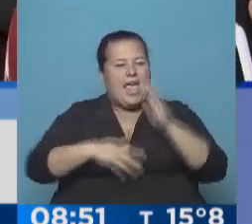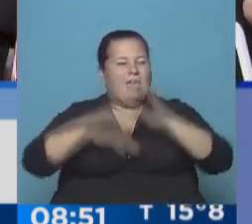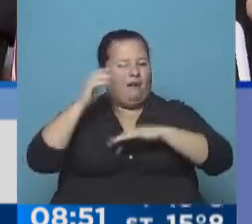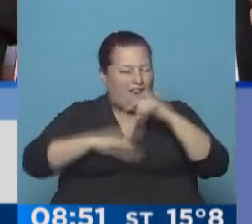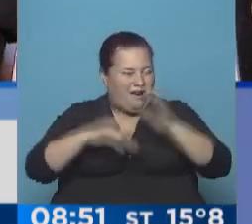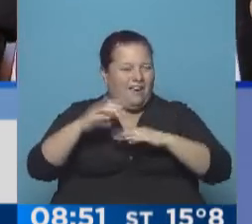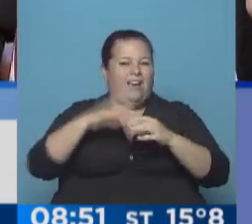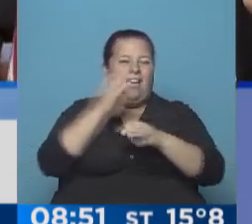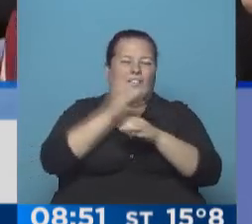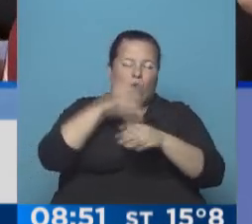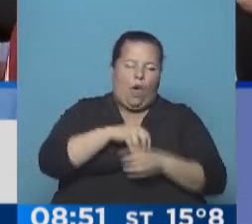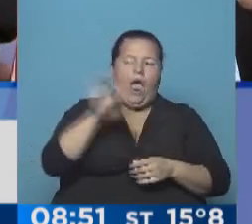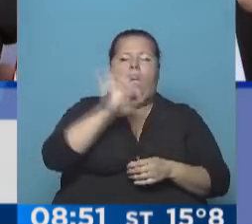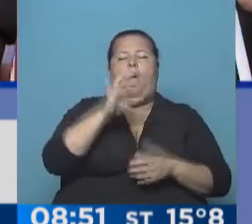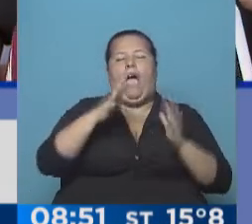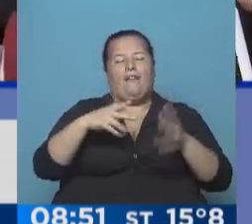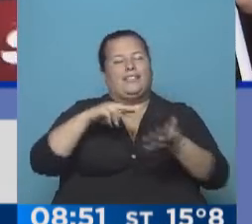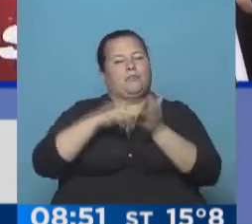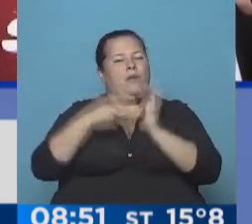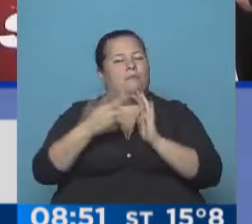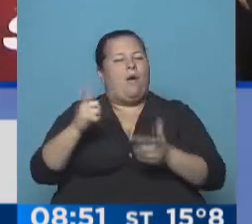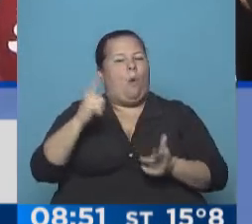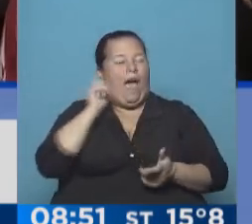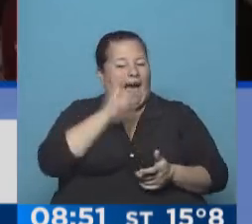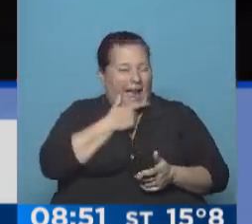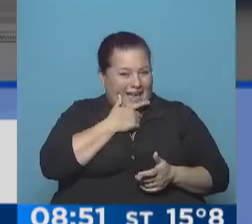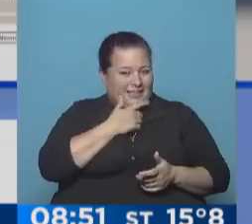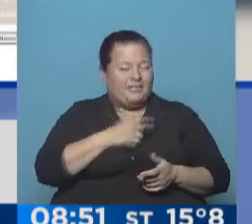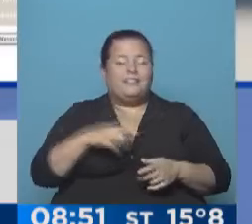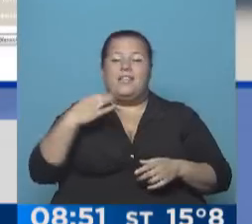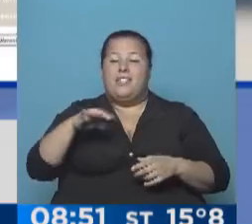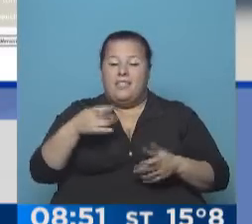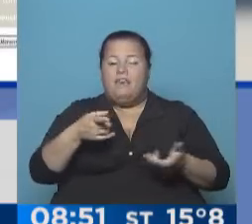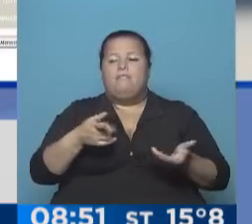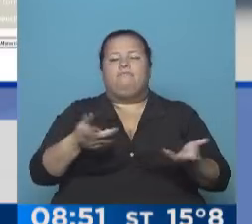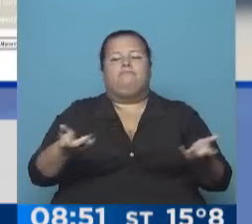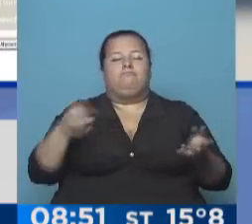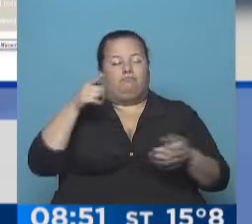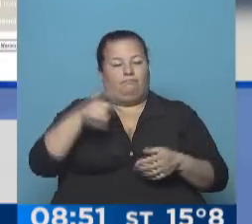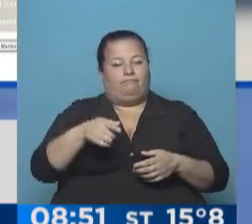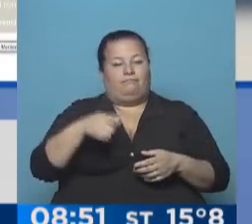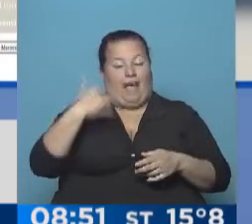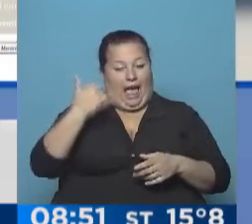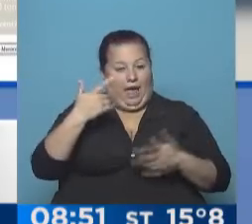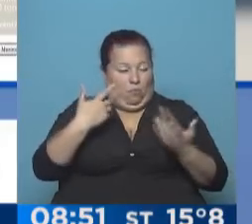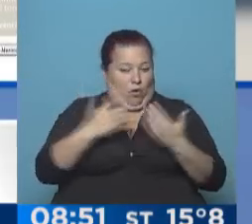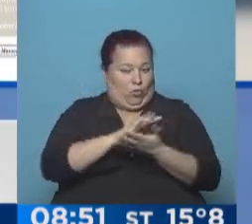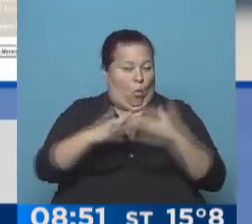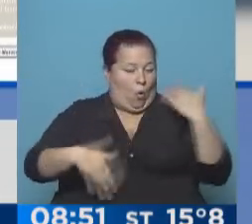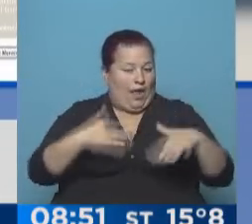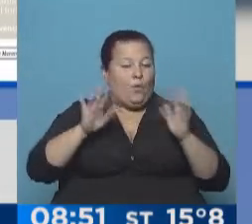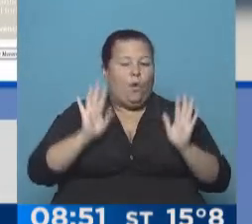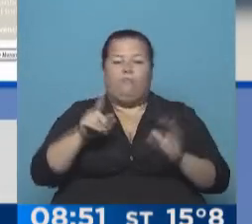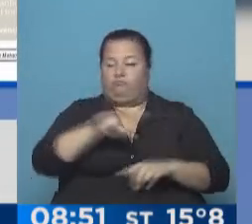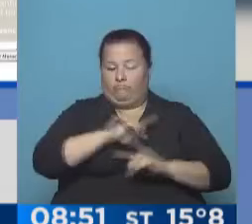que hay en escuelas, o a veces los problemas de falta de gas en muchas, que debería usarlo, que ahí se justificaría como urgencia. Bueno,